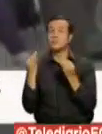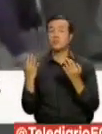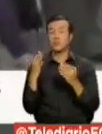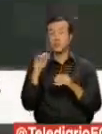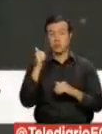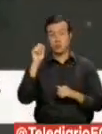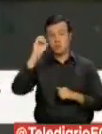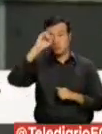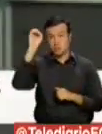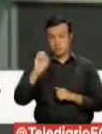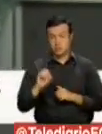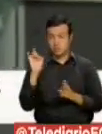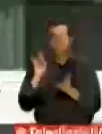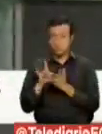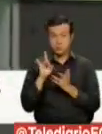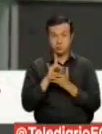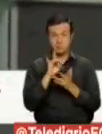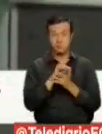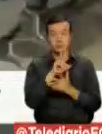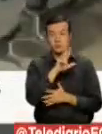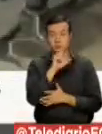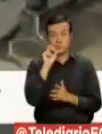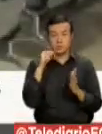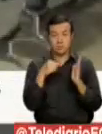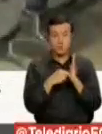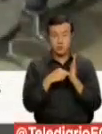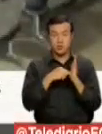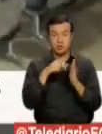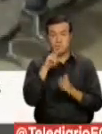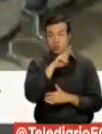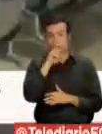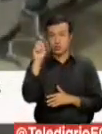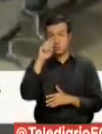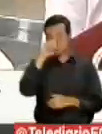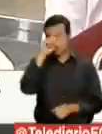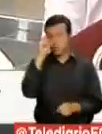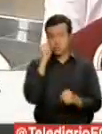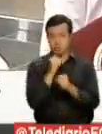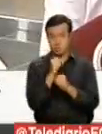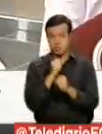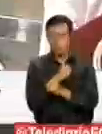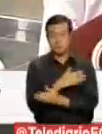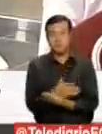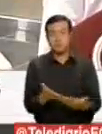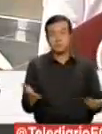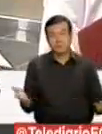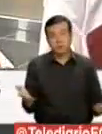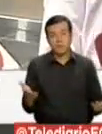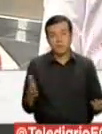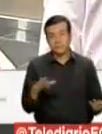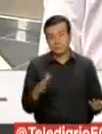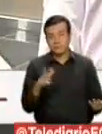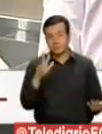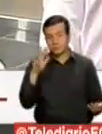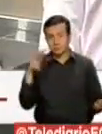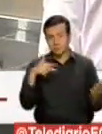el 10% de los 30.200 empleados de las 21 entidades estatales. Miren, podría estar en el orden de